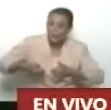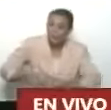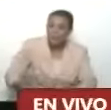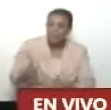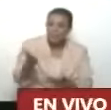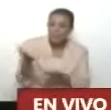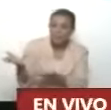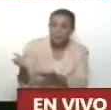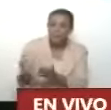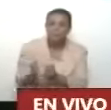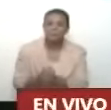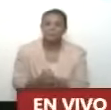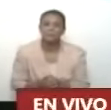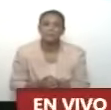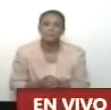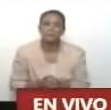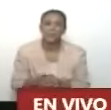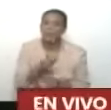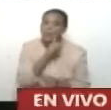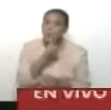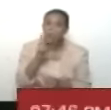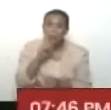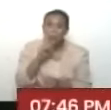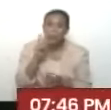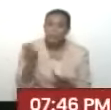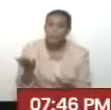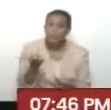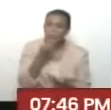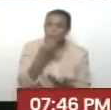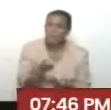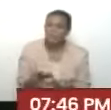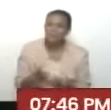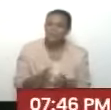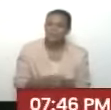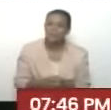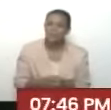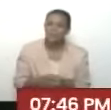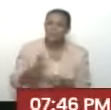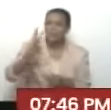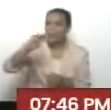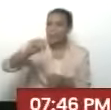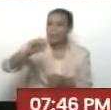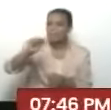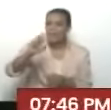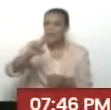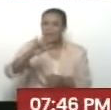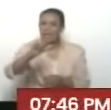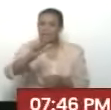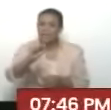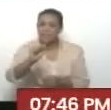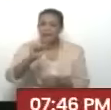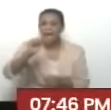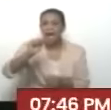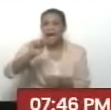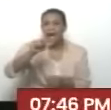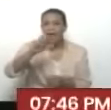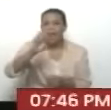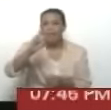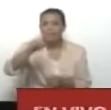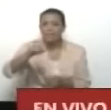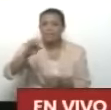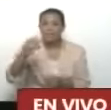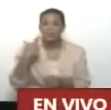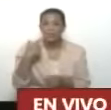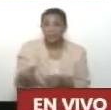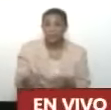María Alexandra. Ese nombre tan bonito, ¿cómo eligieron ese nombre tan bonito, María Alexandra? Bueno, yo tengo 2 niñas.